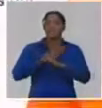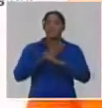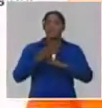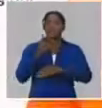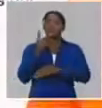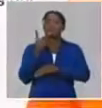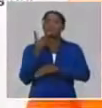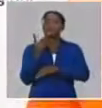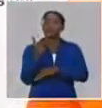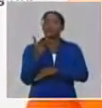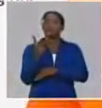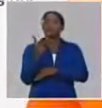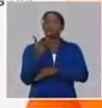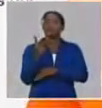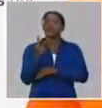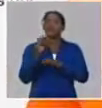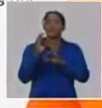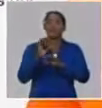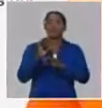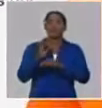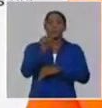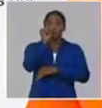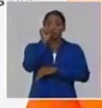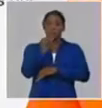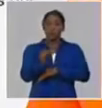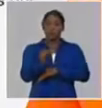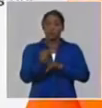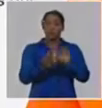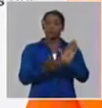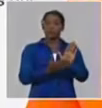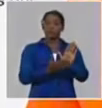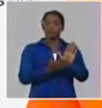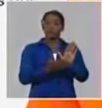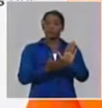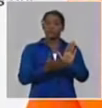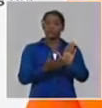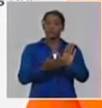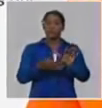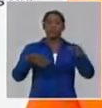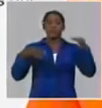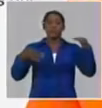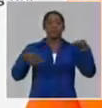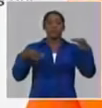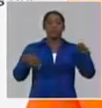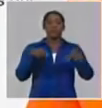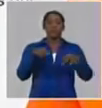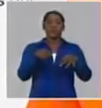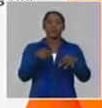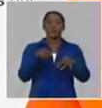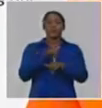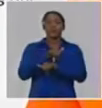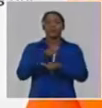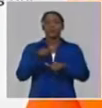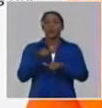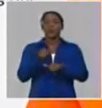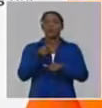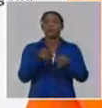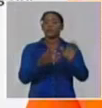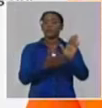Uno, la acreditación del cliente con la presentación de los documentos que lo identifican como una de las figuras que están